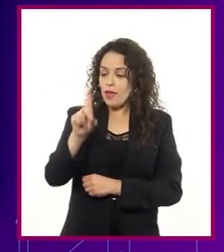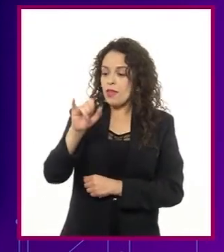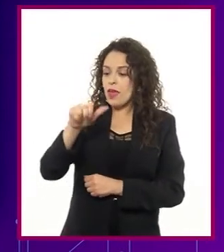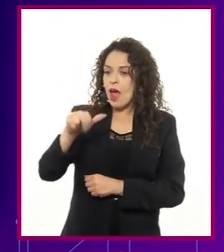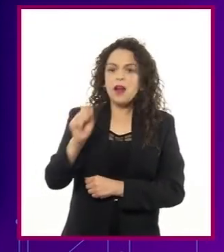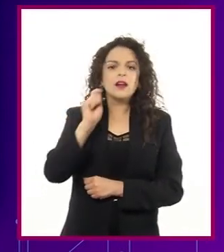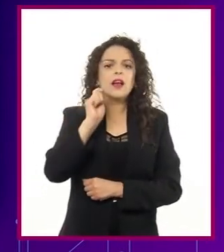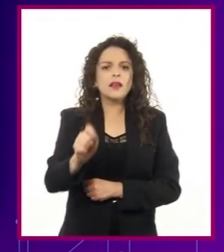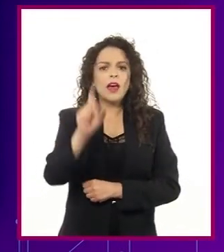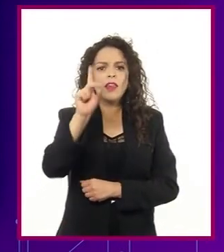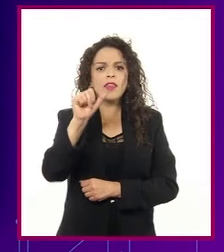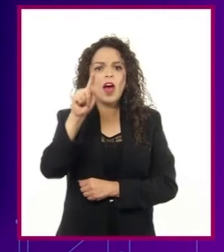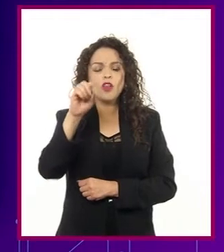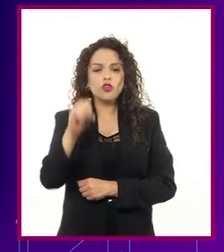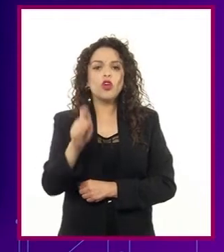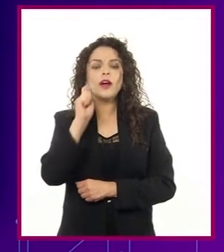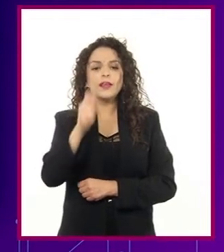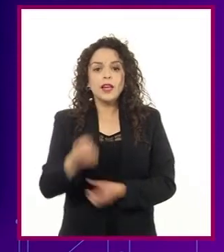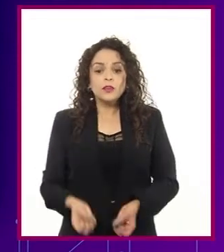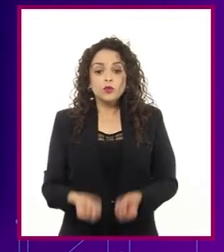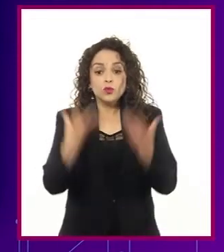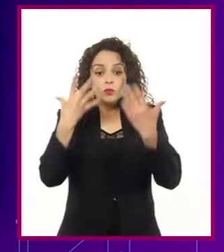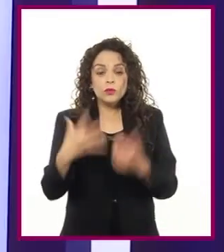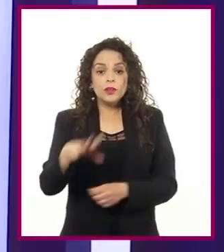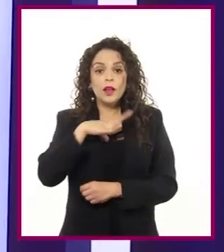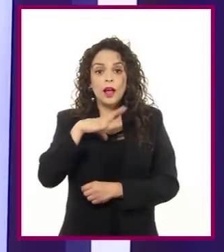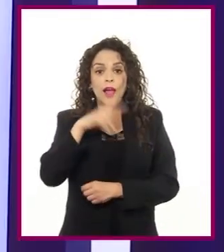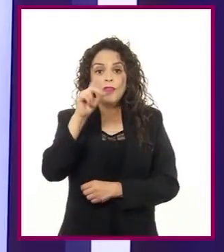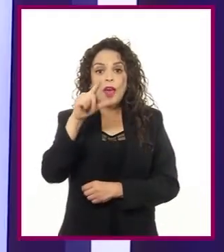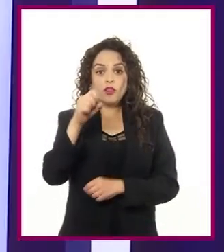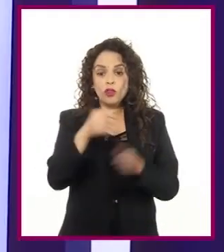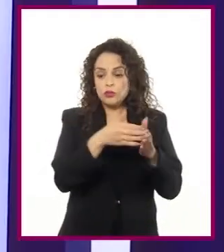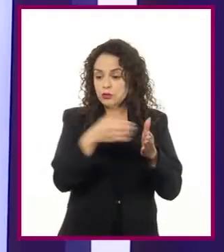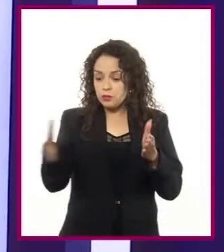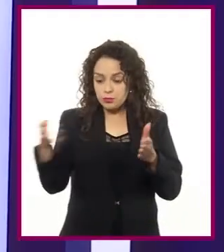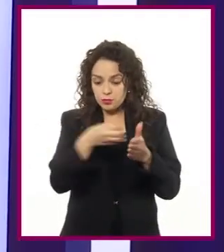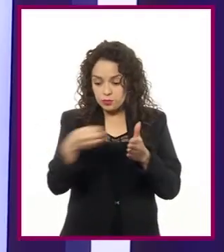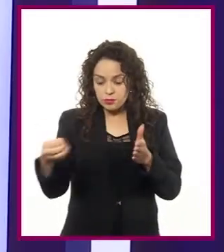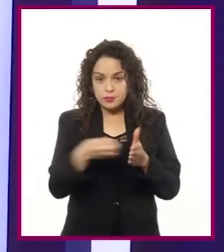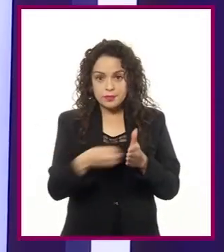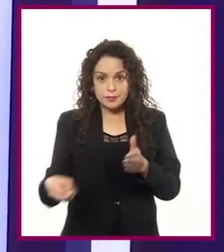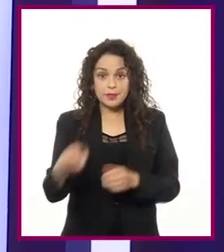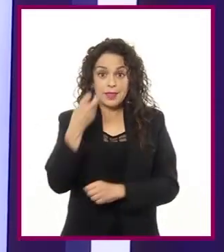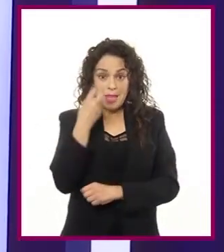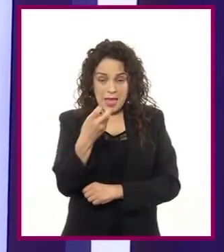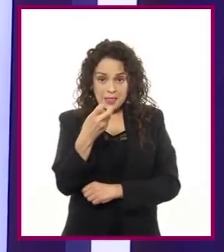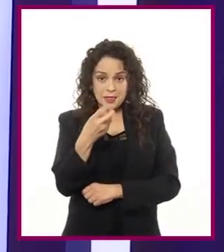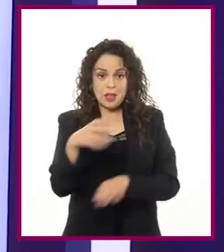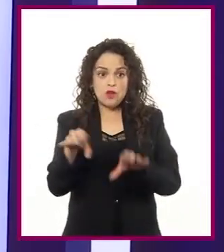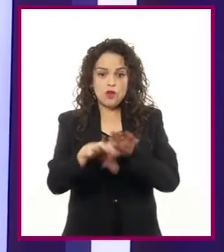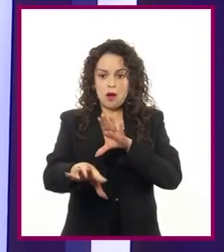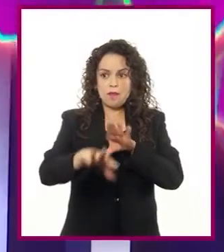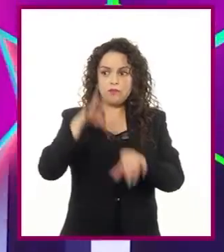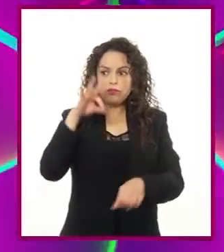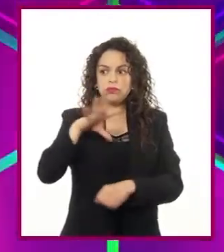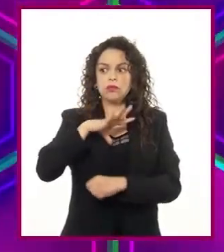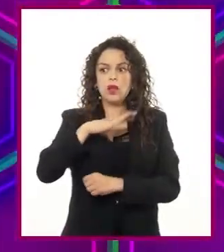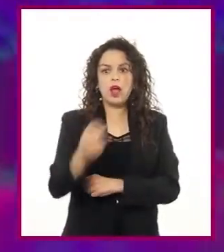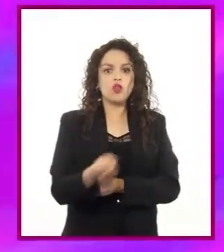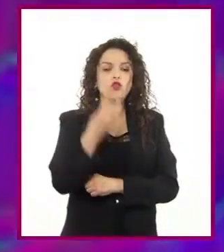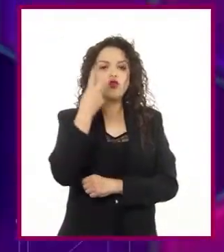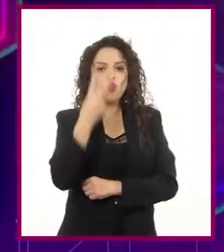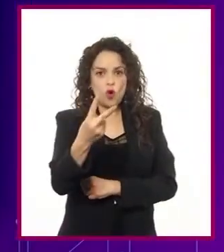dato que depende del número de datos que se tengan. Para obtener este dato, se tienen dos